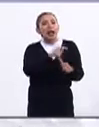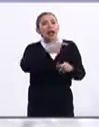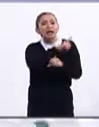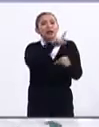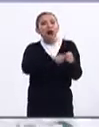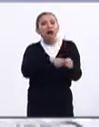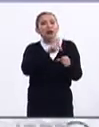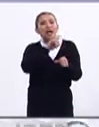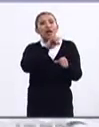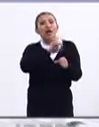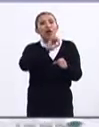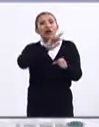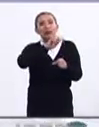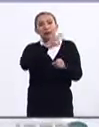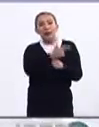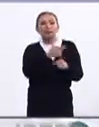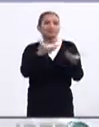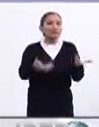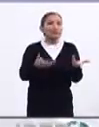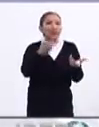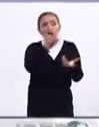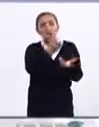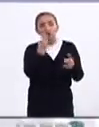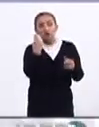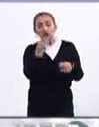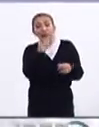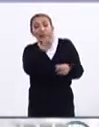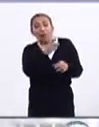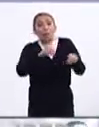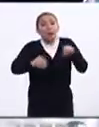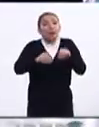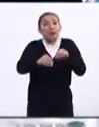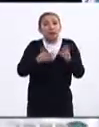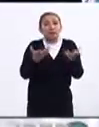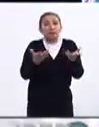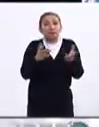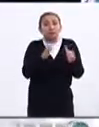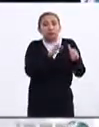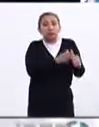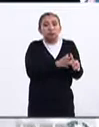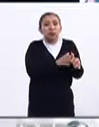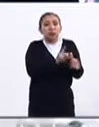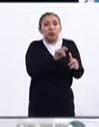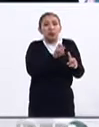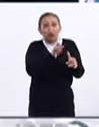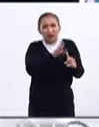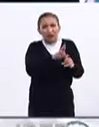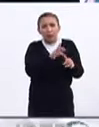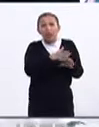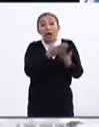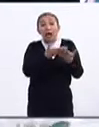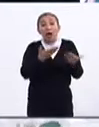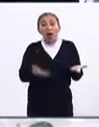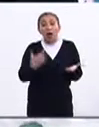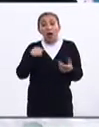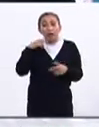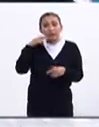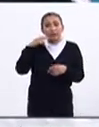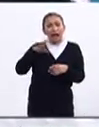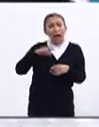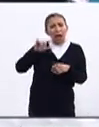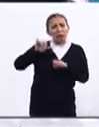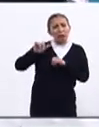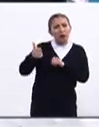Nacional, Daniel Ortega. Entonces, a eso yo le llamo un movimiento pendular, porque justamente ahora nos encontramos